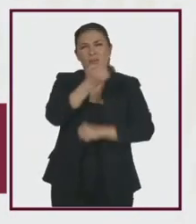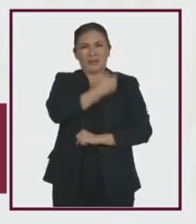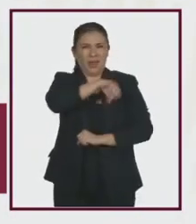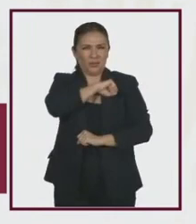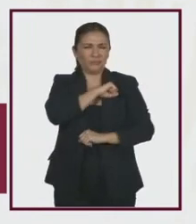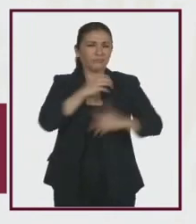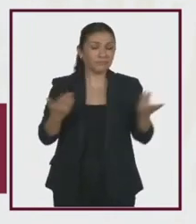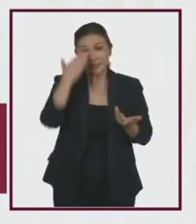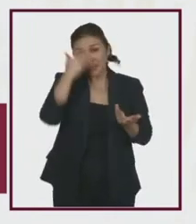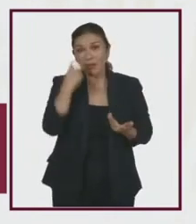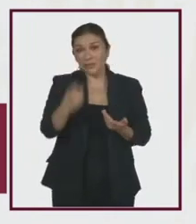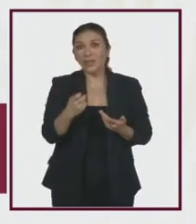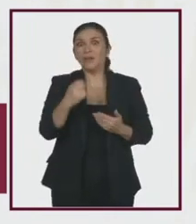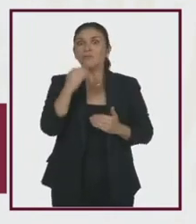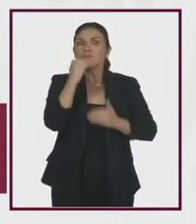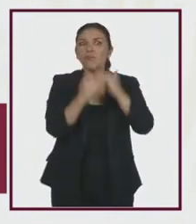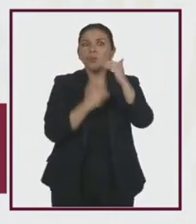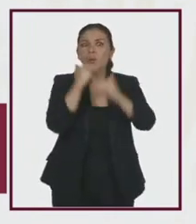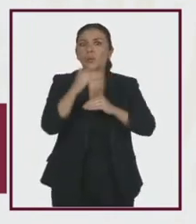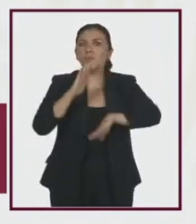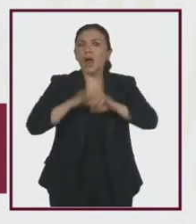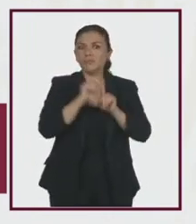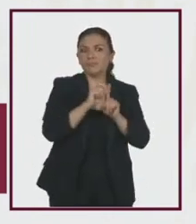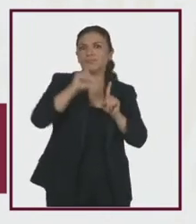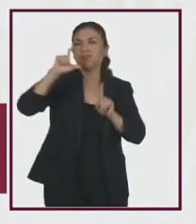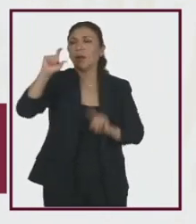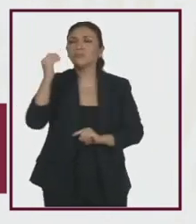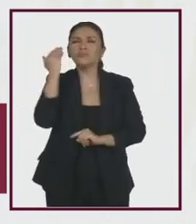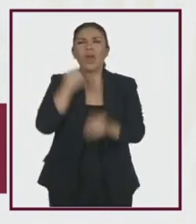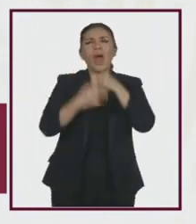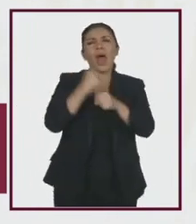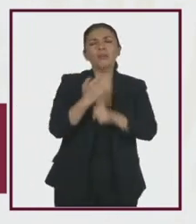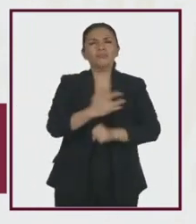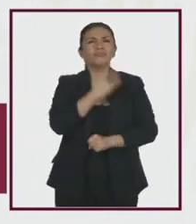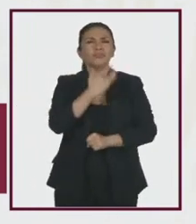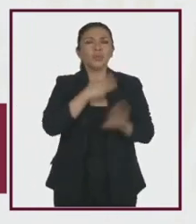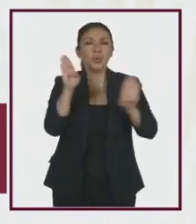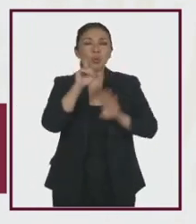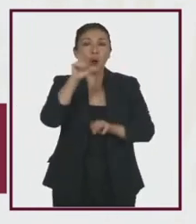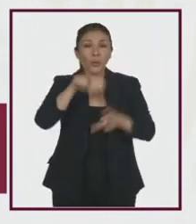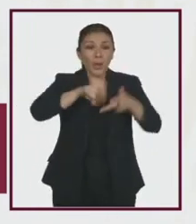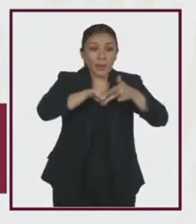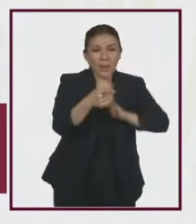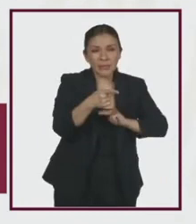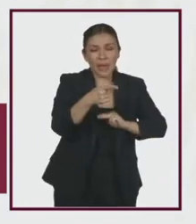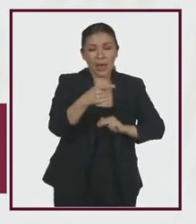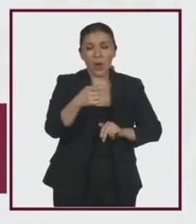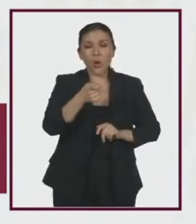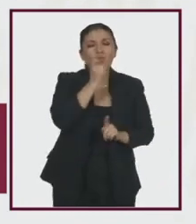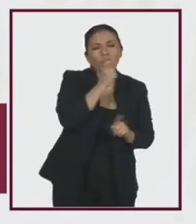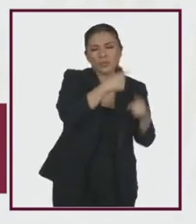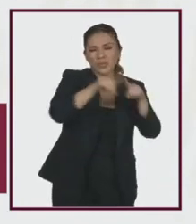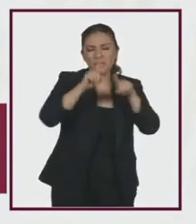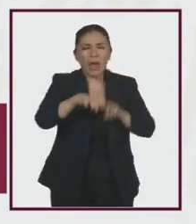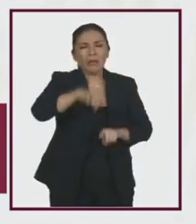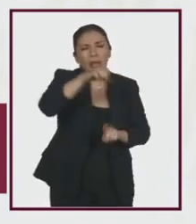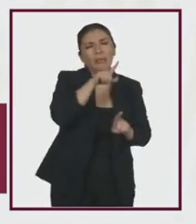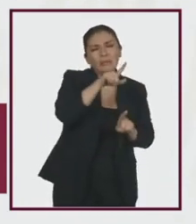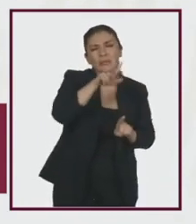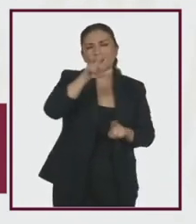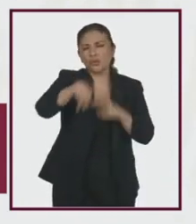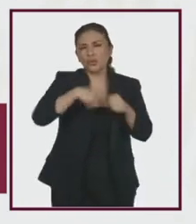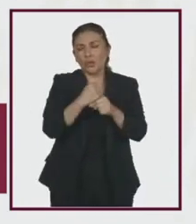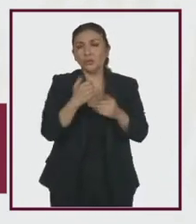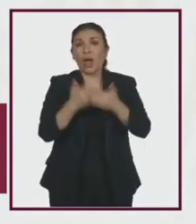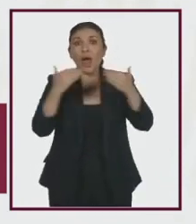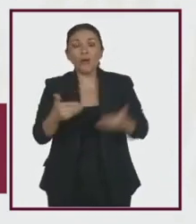sabemos que va en aumento, que hace algunos años considerábamos que el inicio del consumo era entre los 17 y los 18 años, y que ahora sabemos